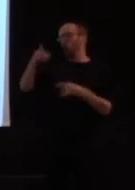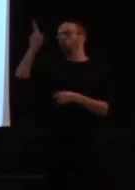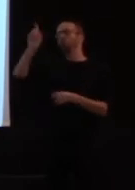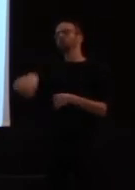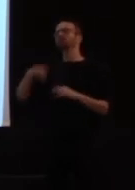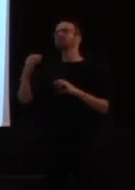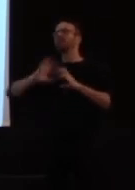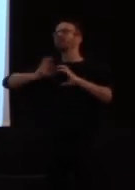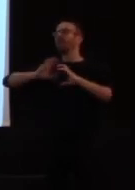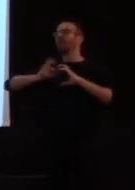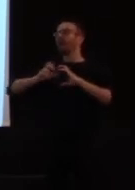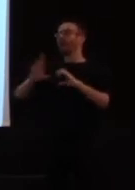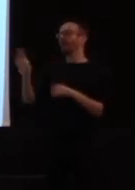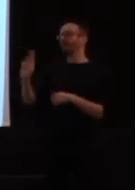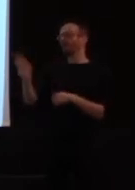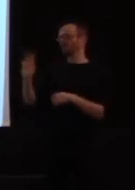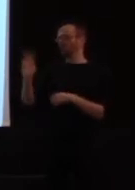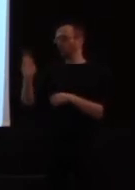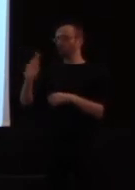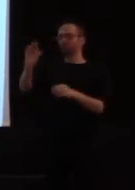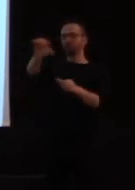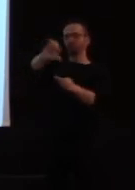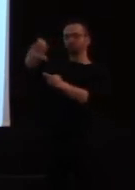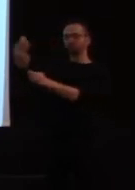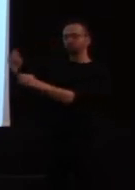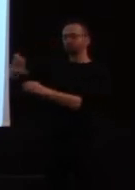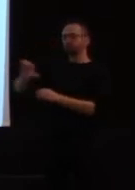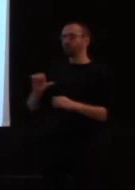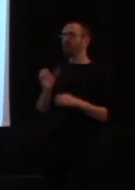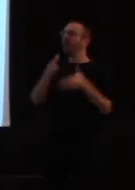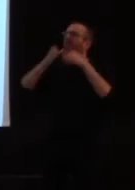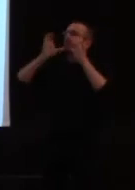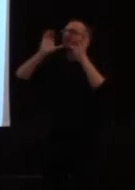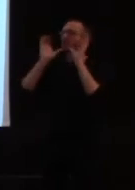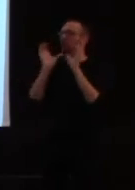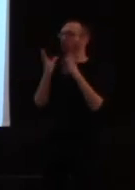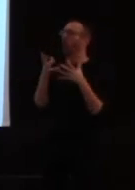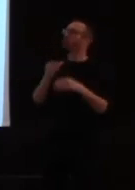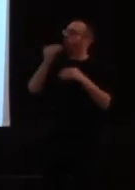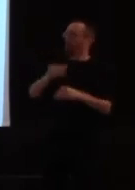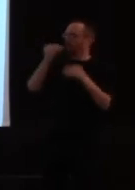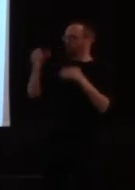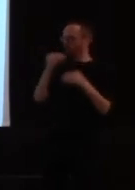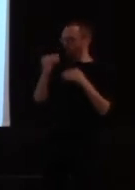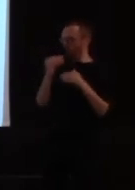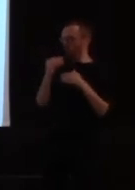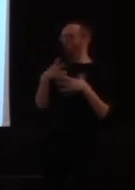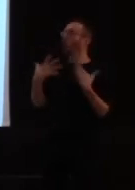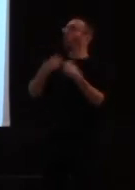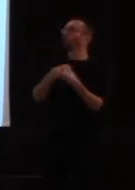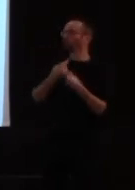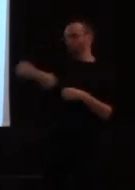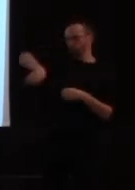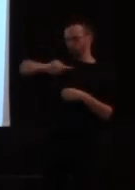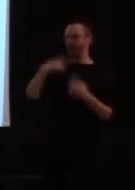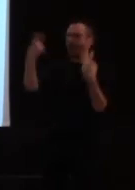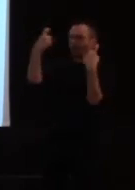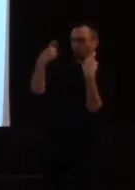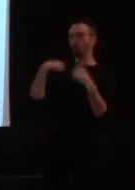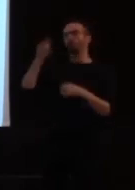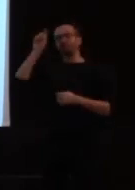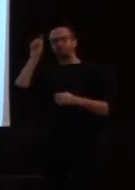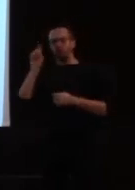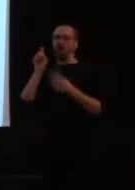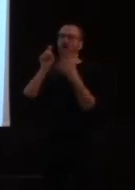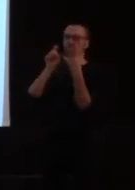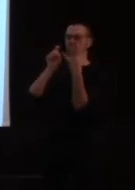manta naranja, y yo me ponía un poco de manta y yo no tenía que desayunar. Mientras desayunaban,